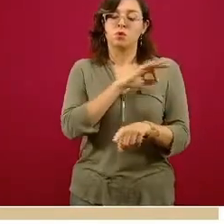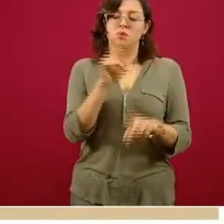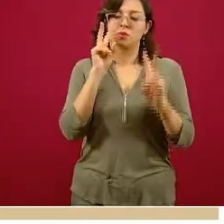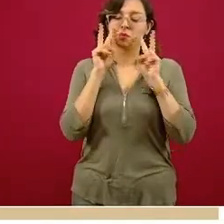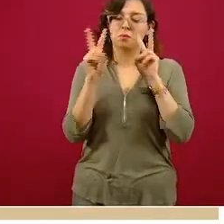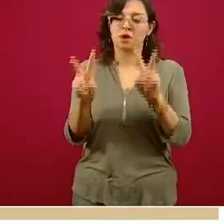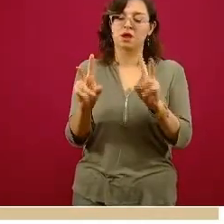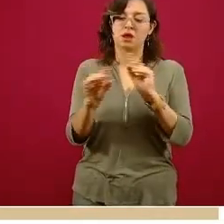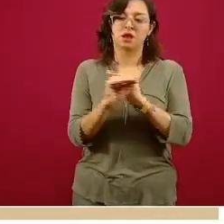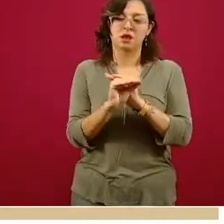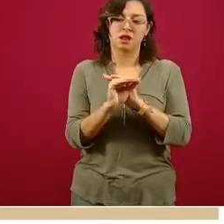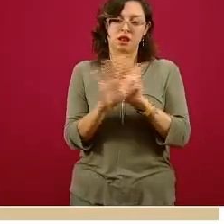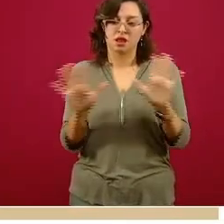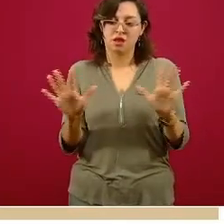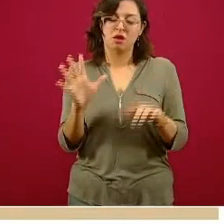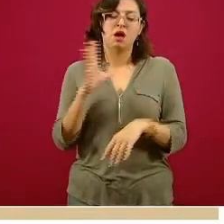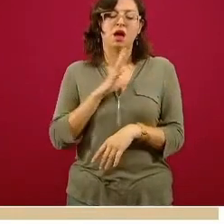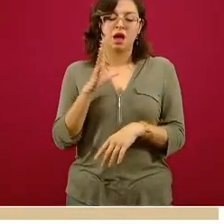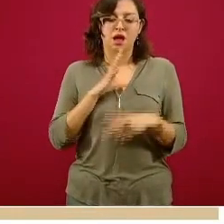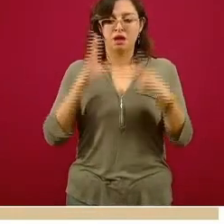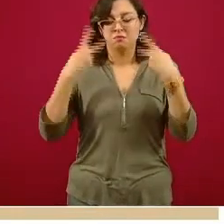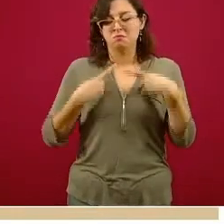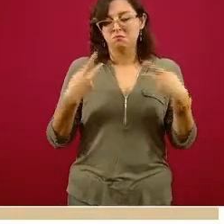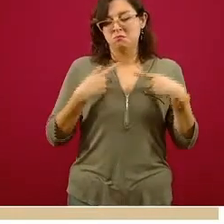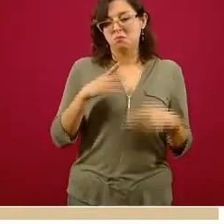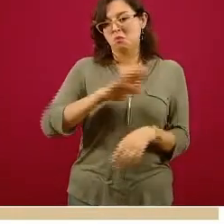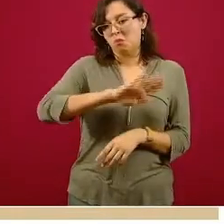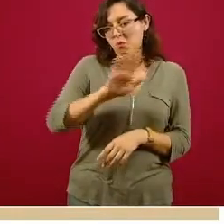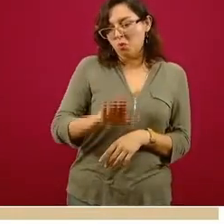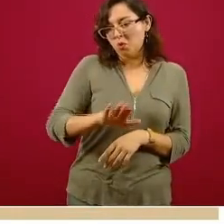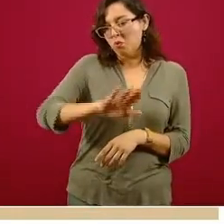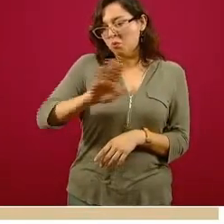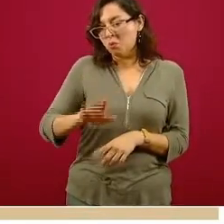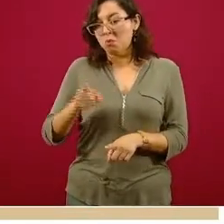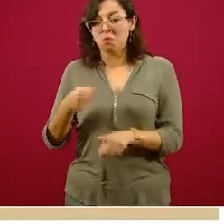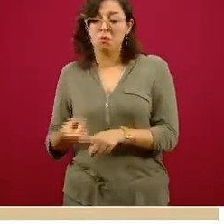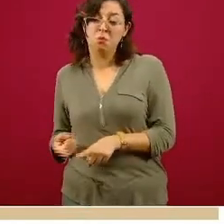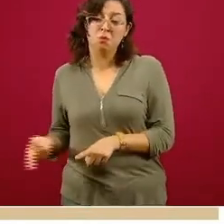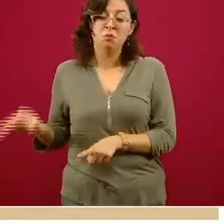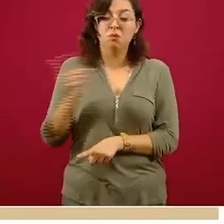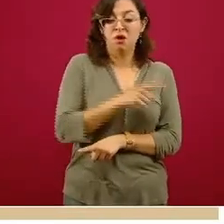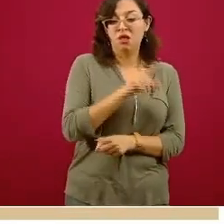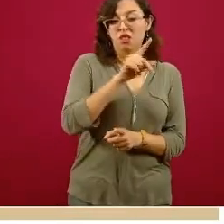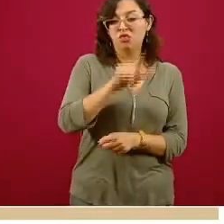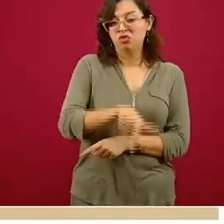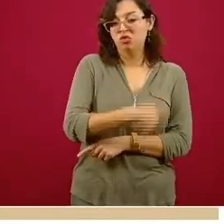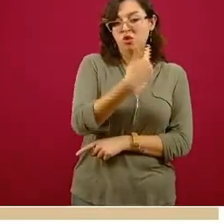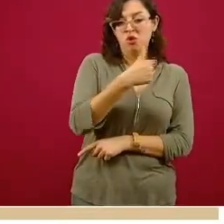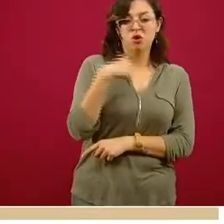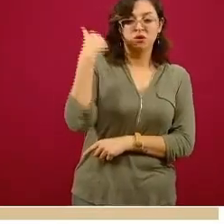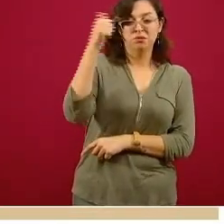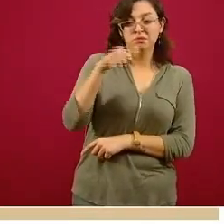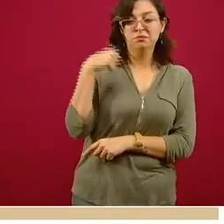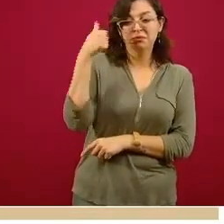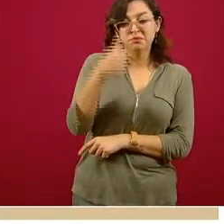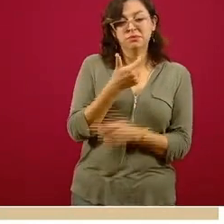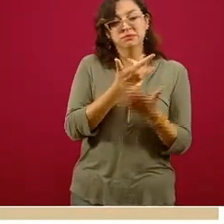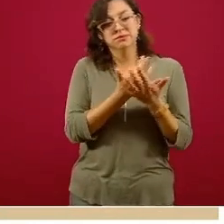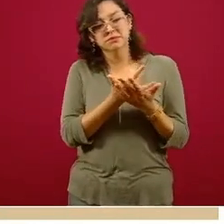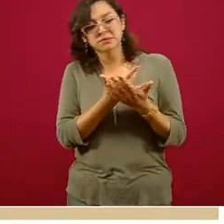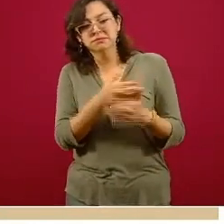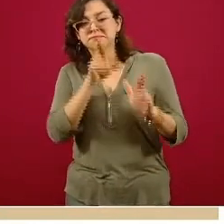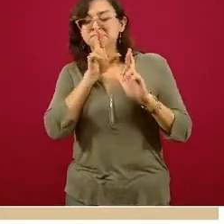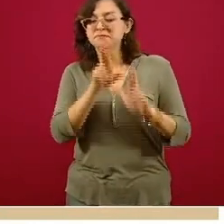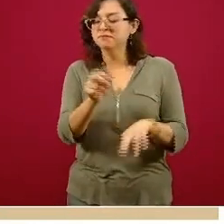percatarnos que hay defunciones que pueden irse, por ejemplo, hasta el 12 de abril, una que estuvo esperando clasificación